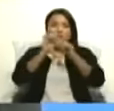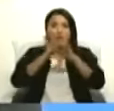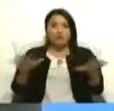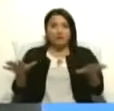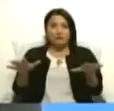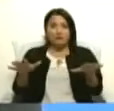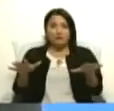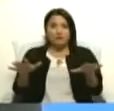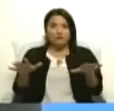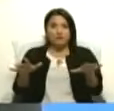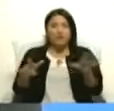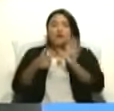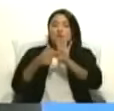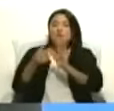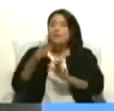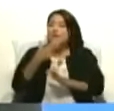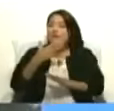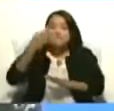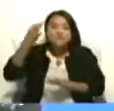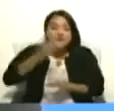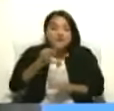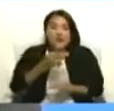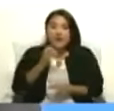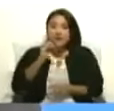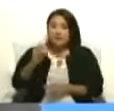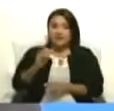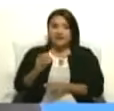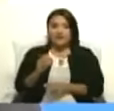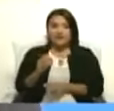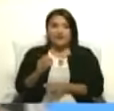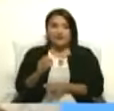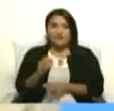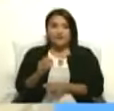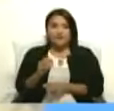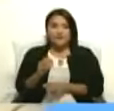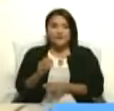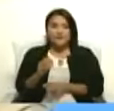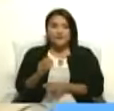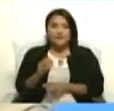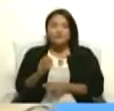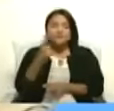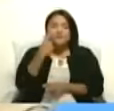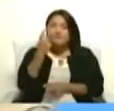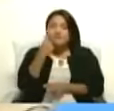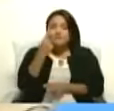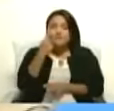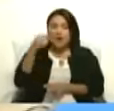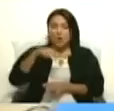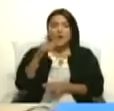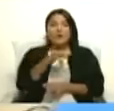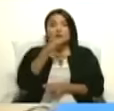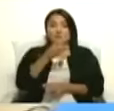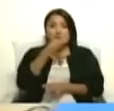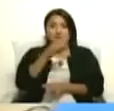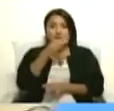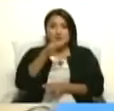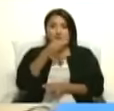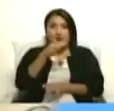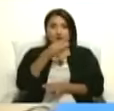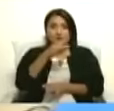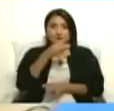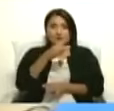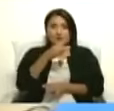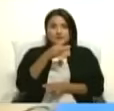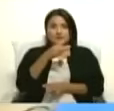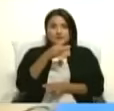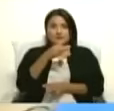verdad ya van a ver desde esta misma tarde Ya van a ver